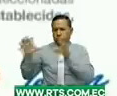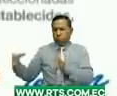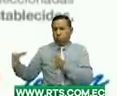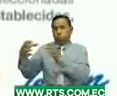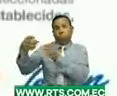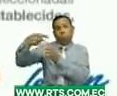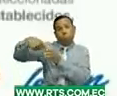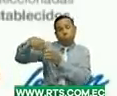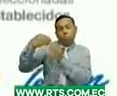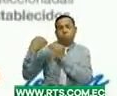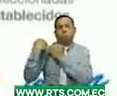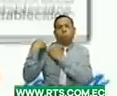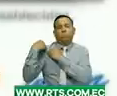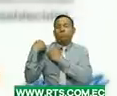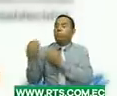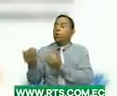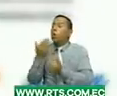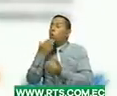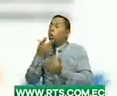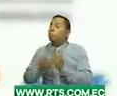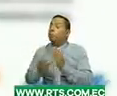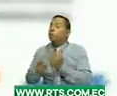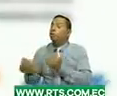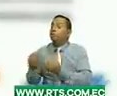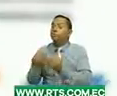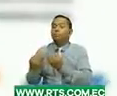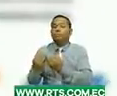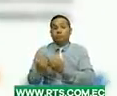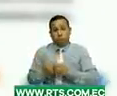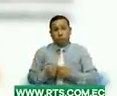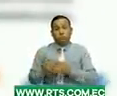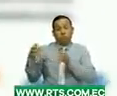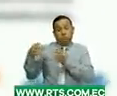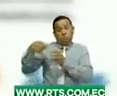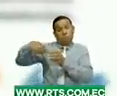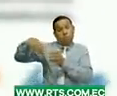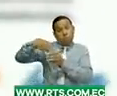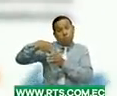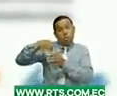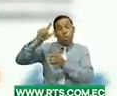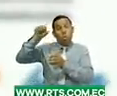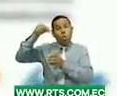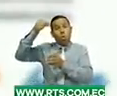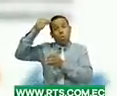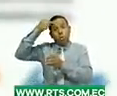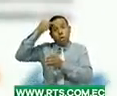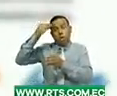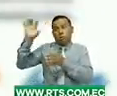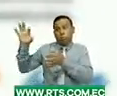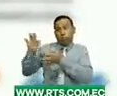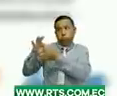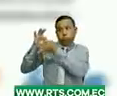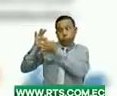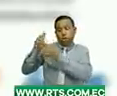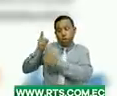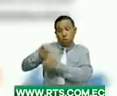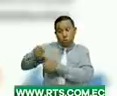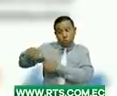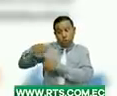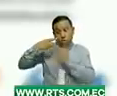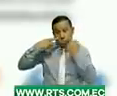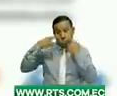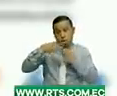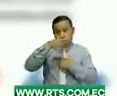cuentas. La creación del comité va de la mano con la advertencia del gobierno de desvincular a gerentes o administradores de instituciones de la salud